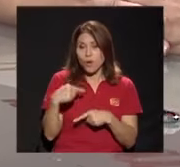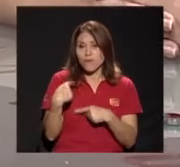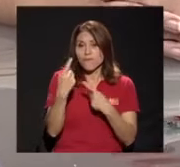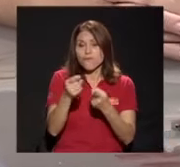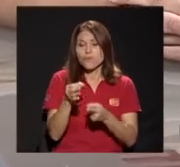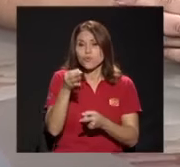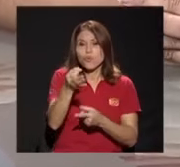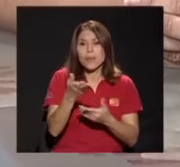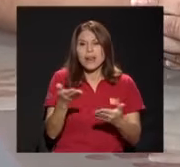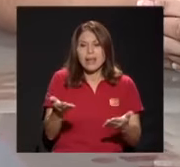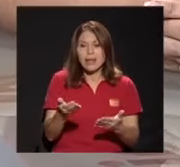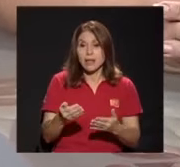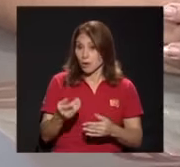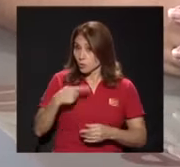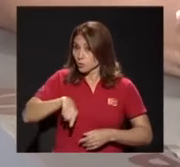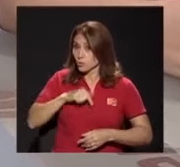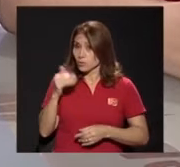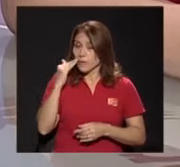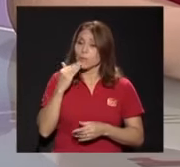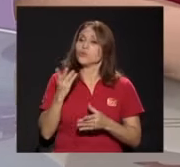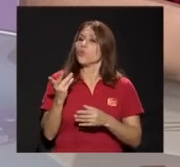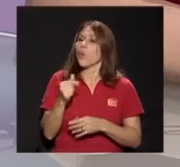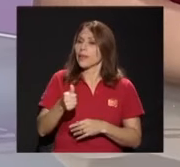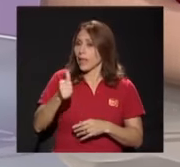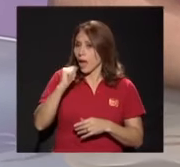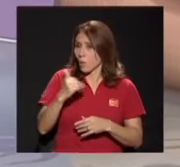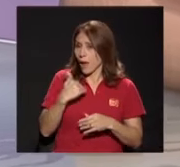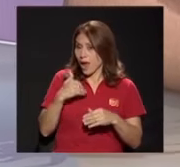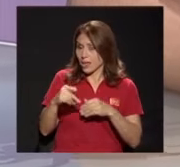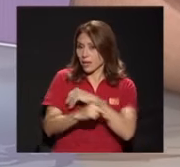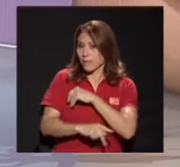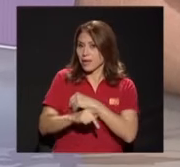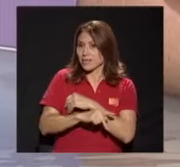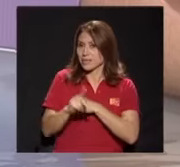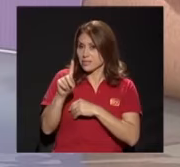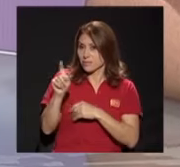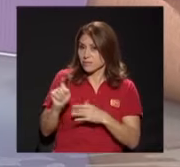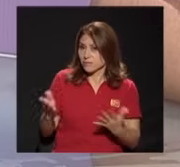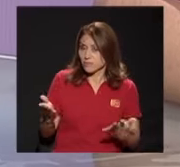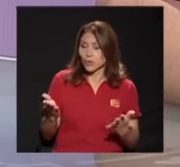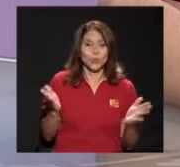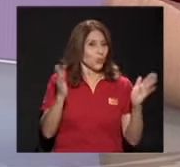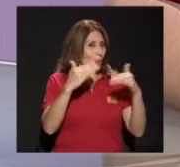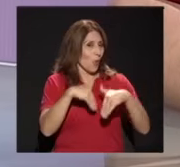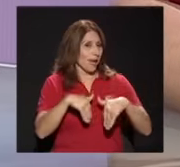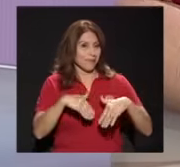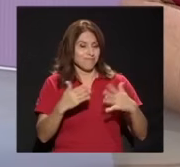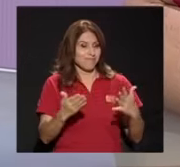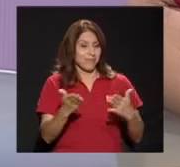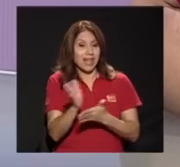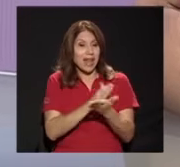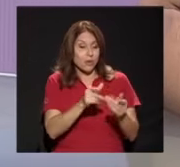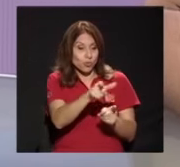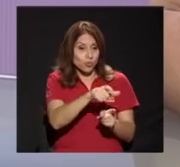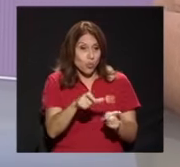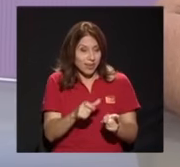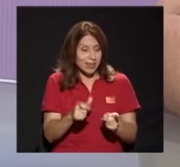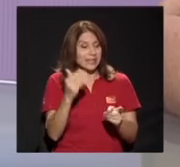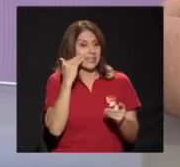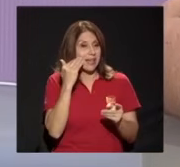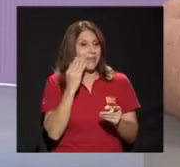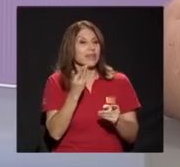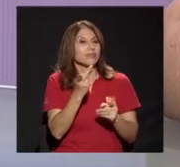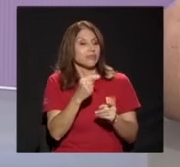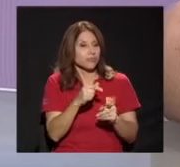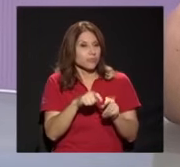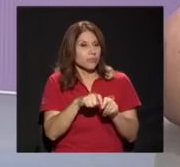país? No la hay. No, el balance hídrico está desactualizado. Está desactualizado, en algunas cuencas existe, en otras cuencas no existe, ¿verdad? Y en donde